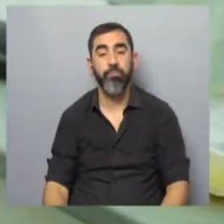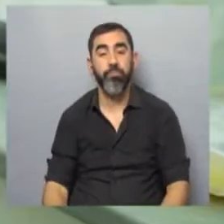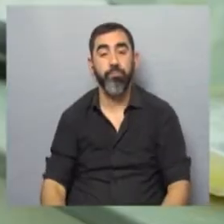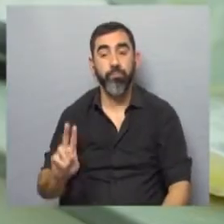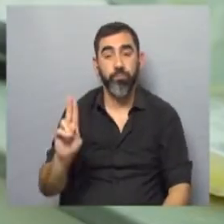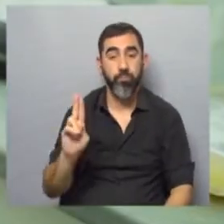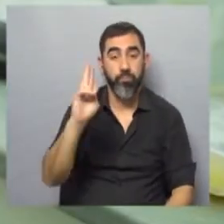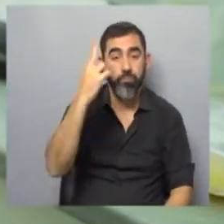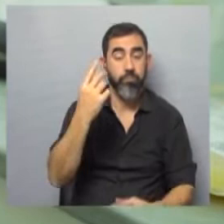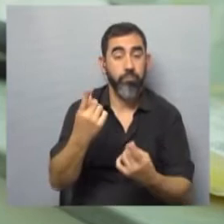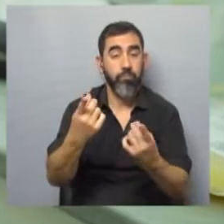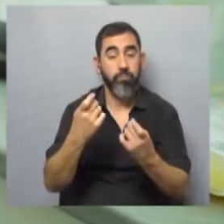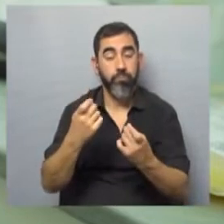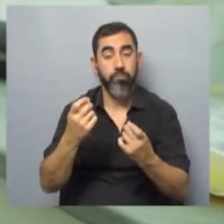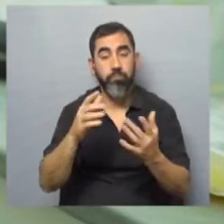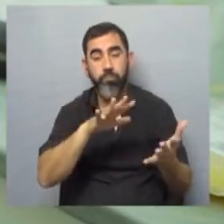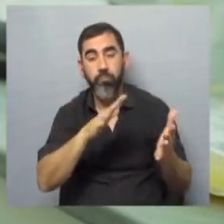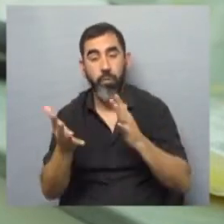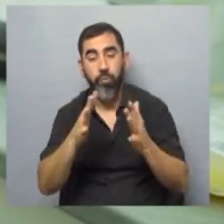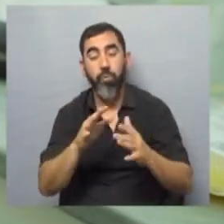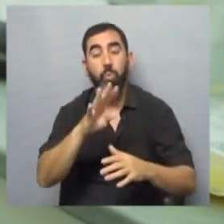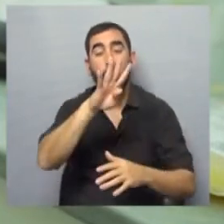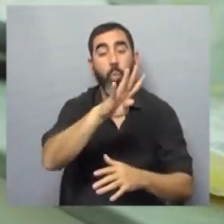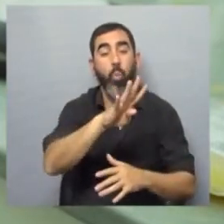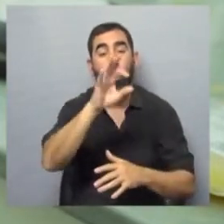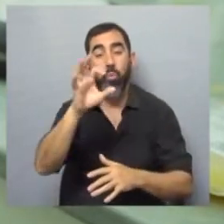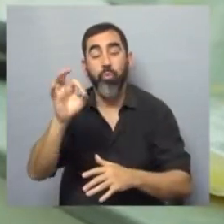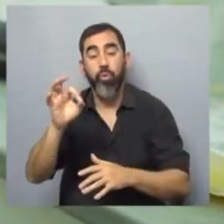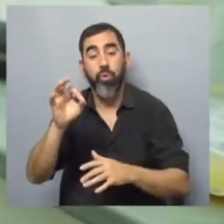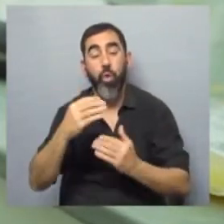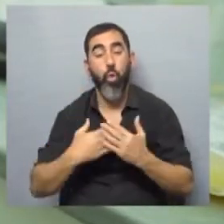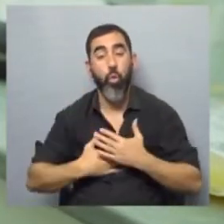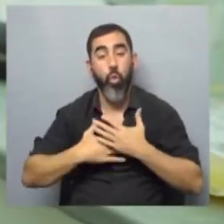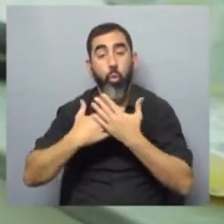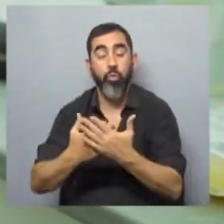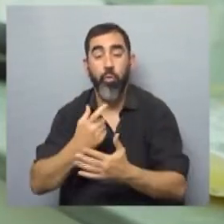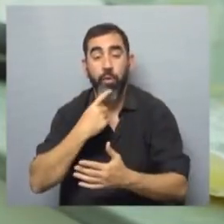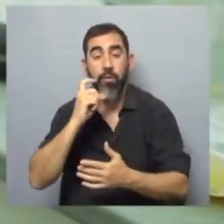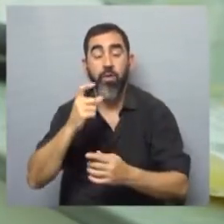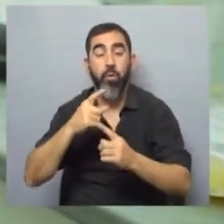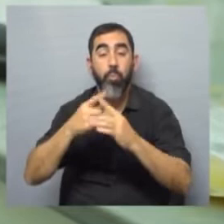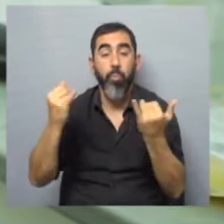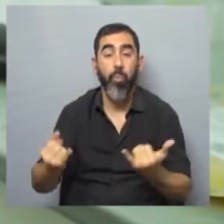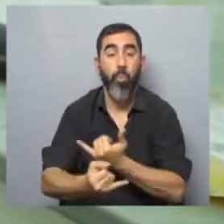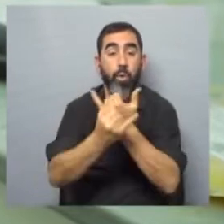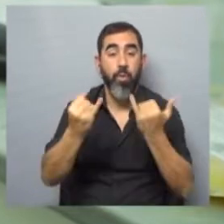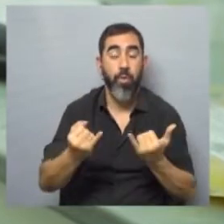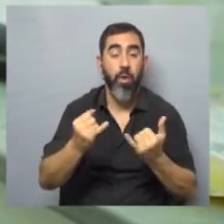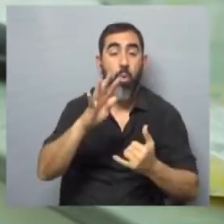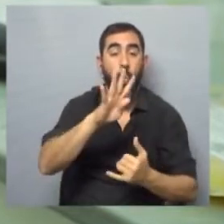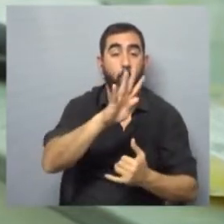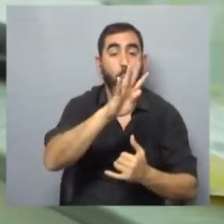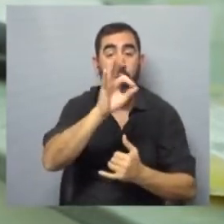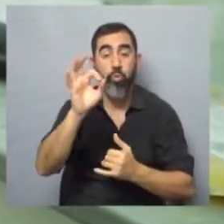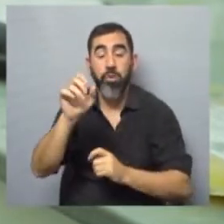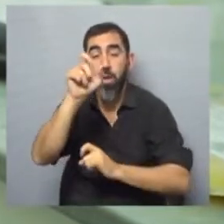Uruguay nosotros necesitamos aproximadamente 400 donaciones de sangre por día, que estos son 400 individuos